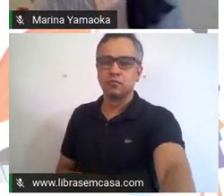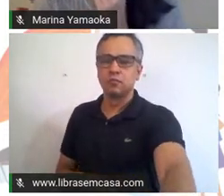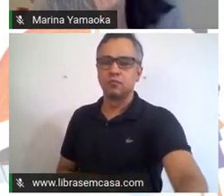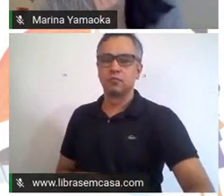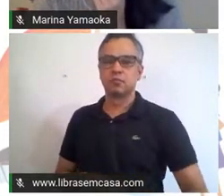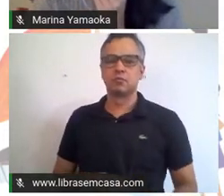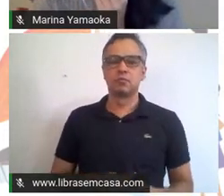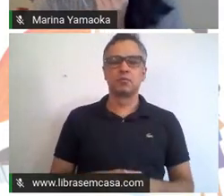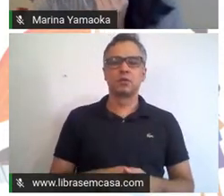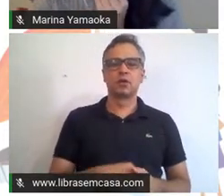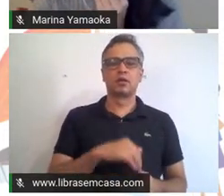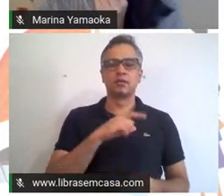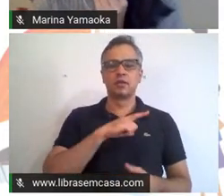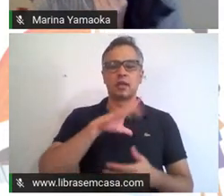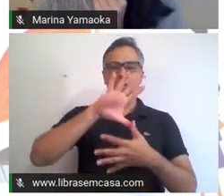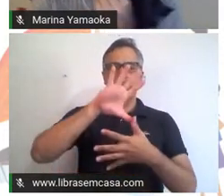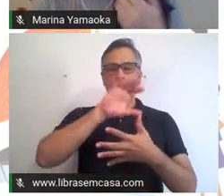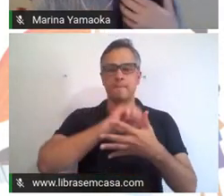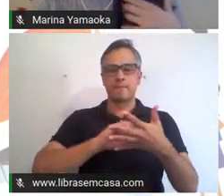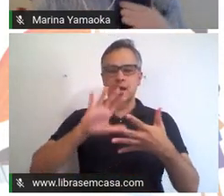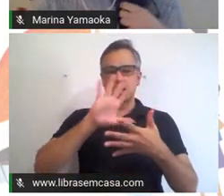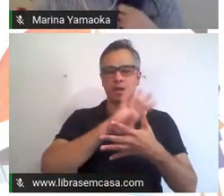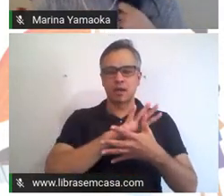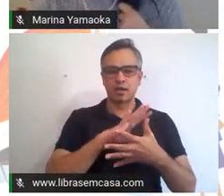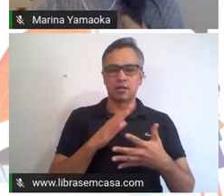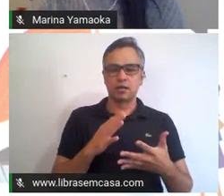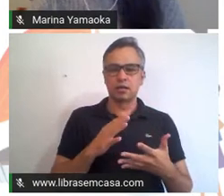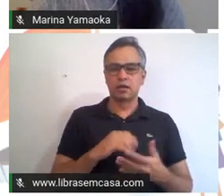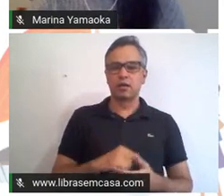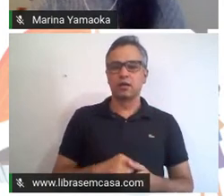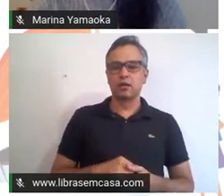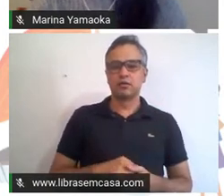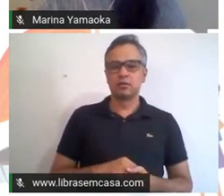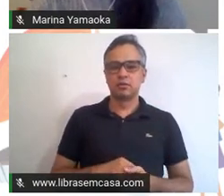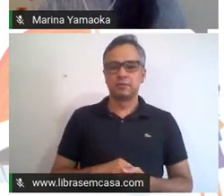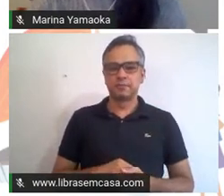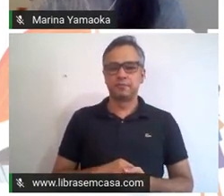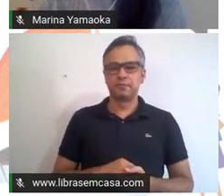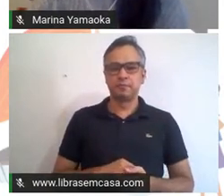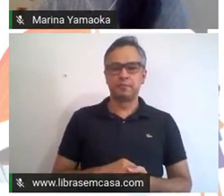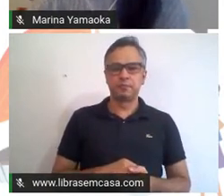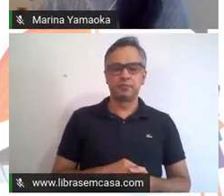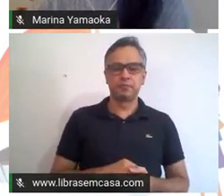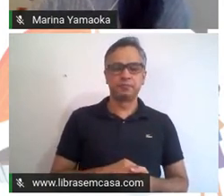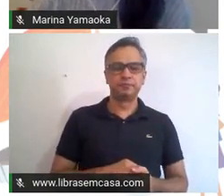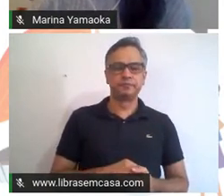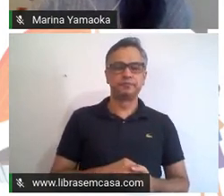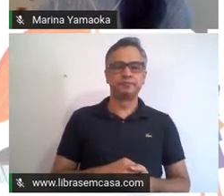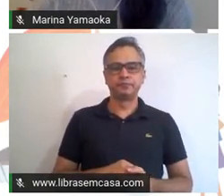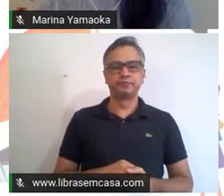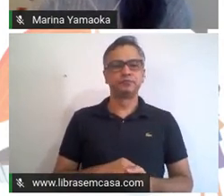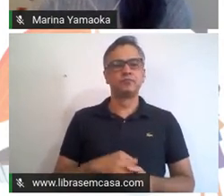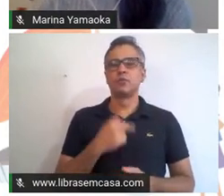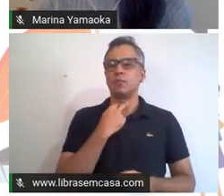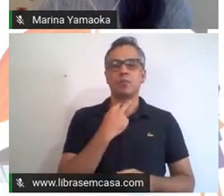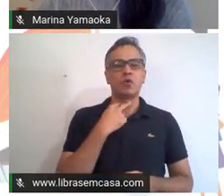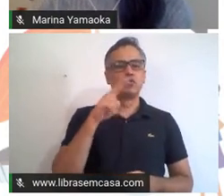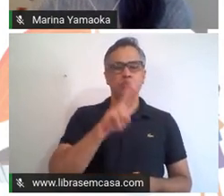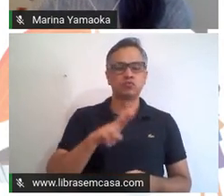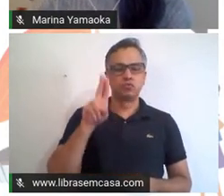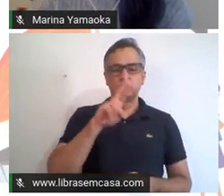el salmón. Las granjas salmoneras que en Europa no podían utilizar la cantidad de antibióticos, los niveles